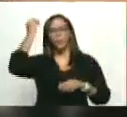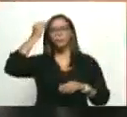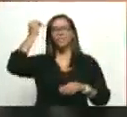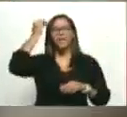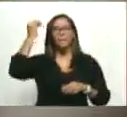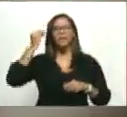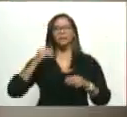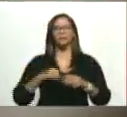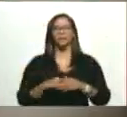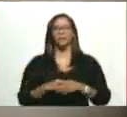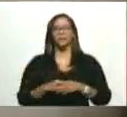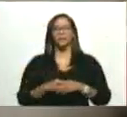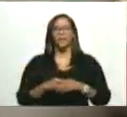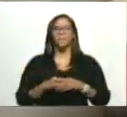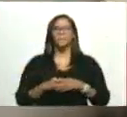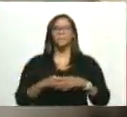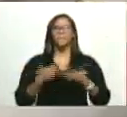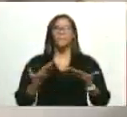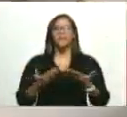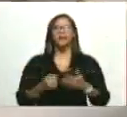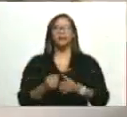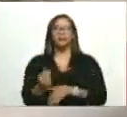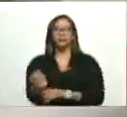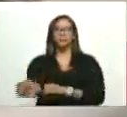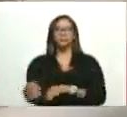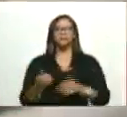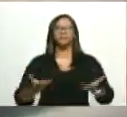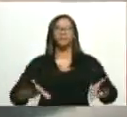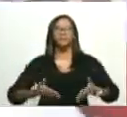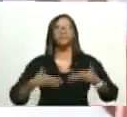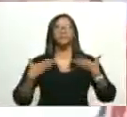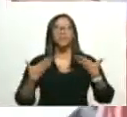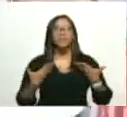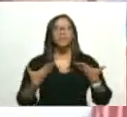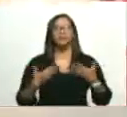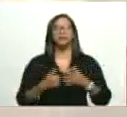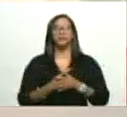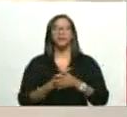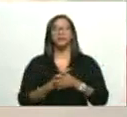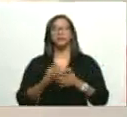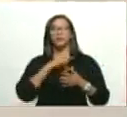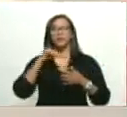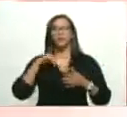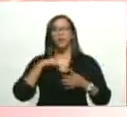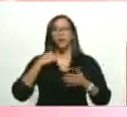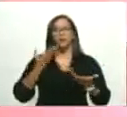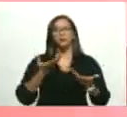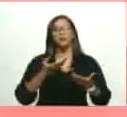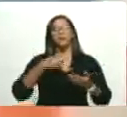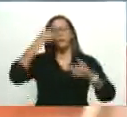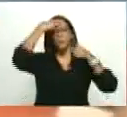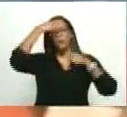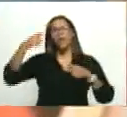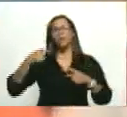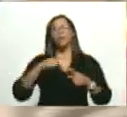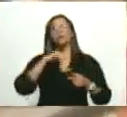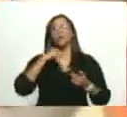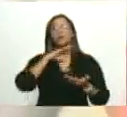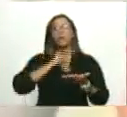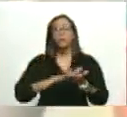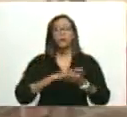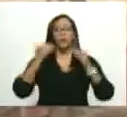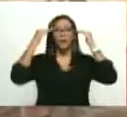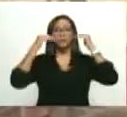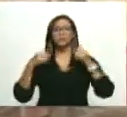como guía para las batallas que hemos tenido que sortear después, ¿no? Después de la muerte del comandante hemos visto la agresión más grande